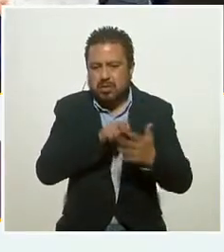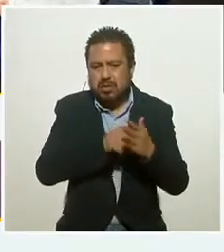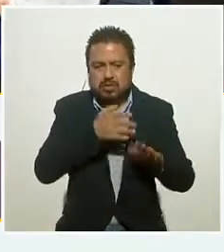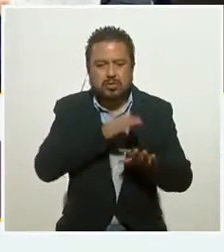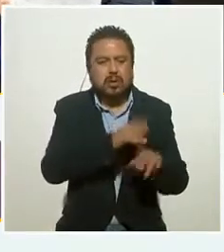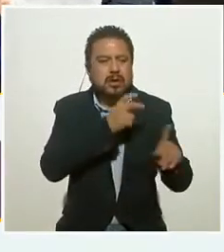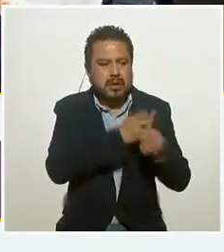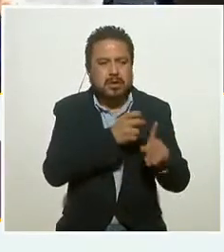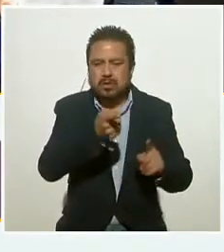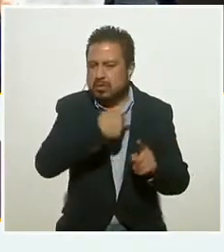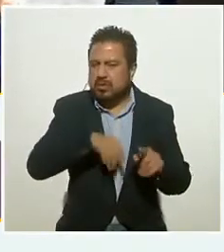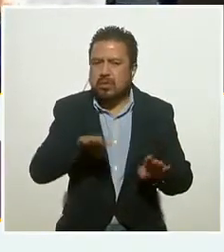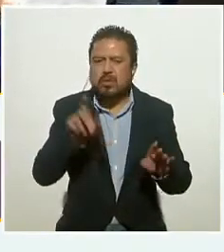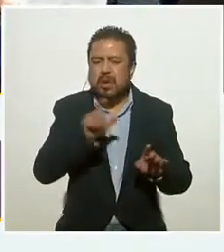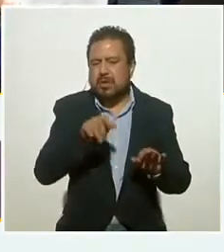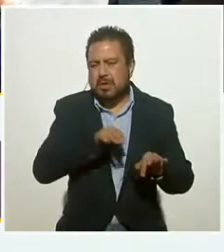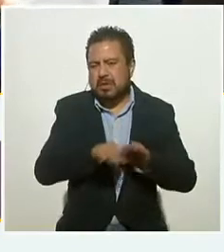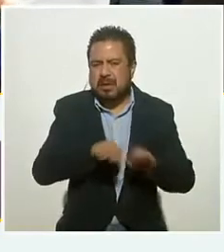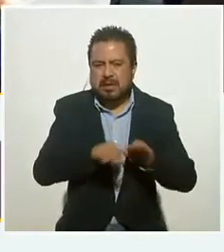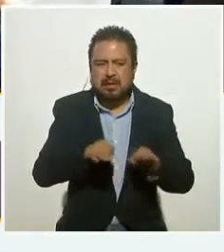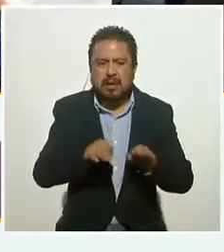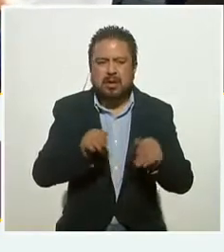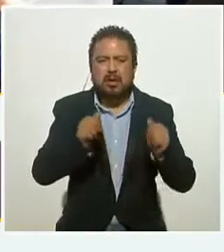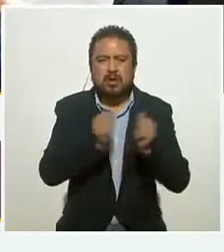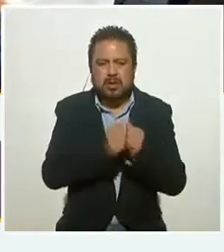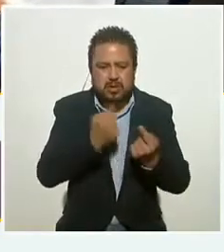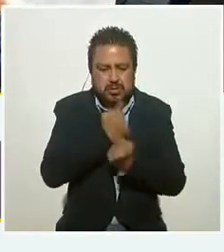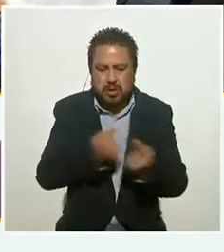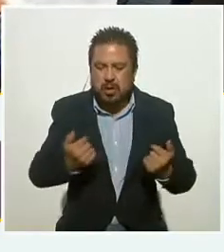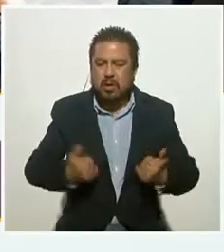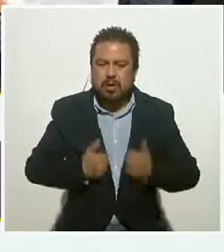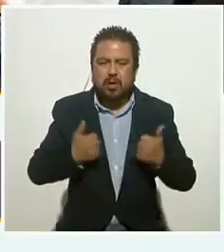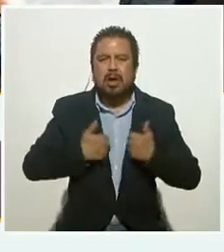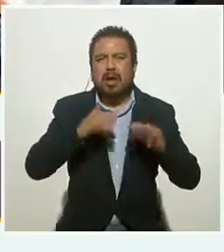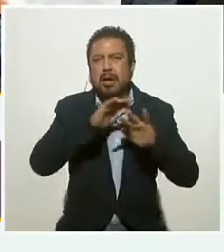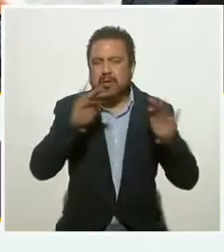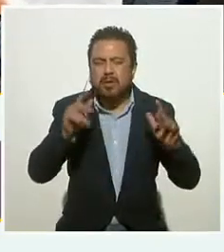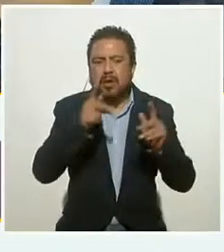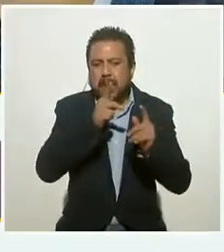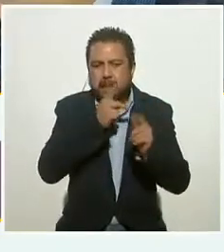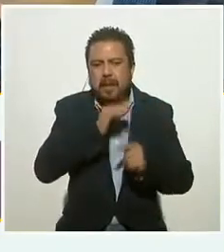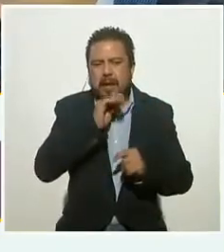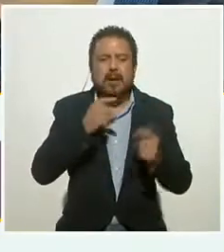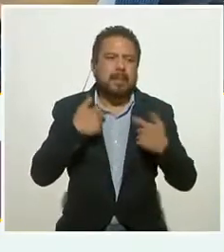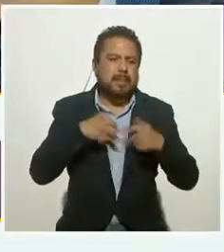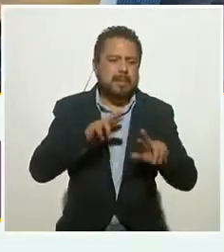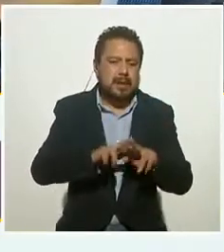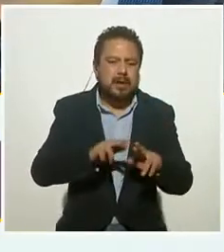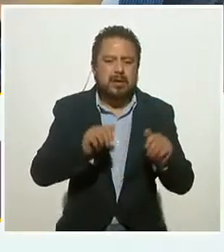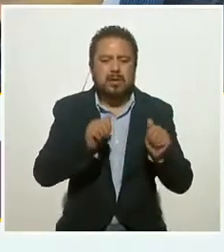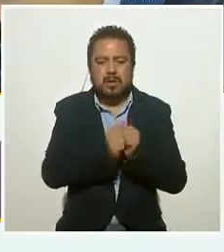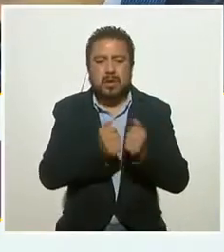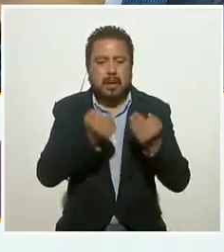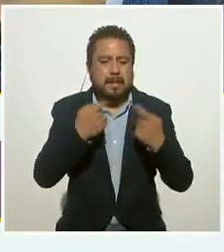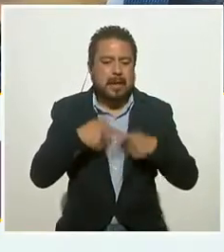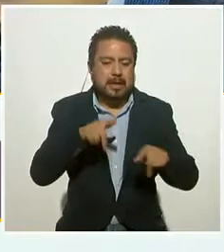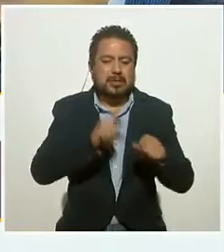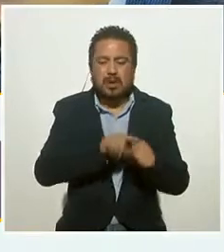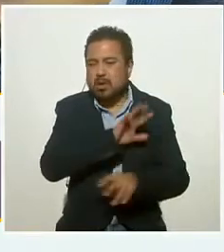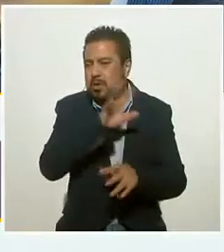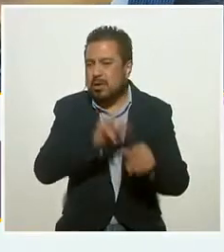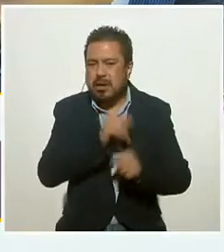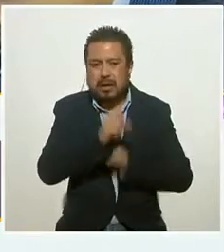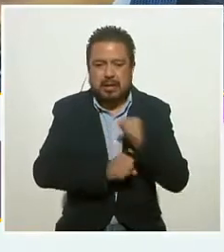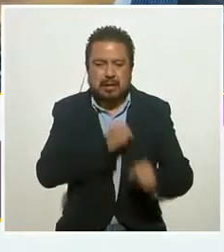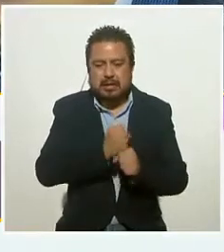¿no? Nosotros cuando trabajamos con niños, con jóvenes, con adultos, con padres, con docentes, con realmente personas de todas las edades,